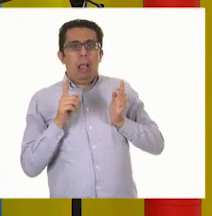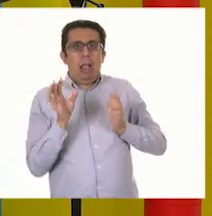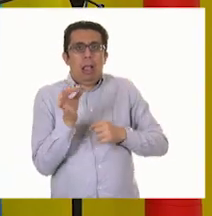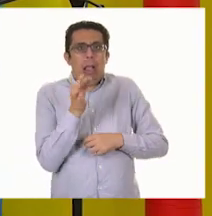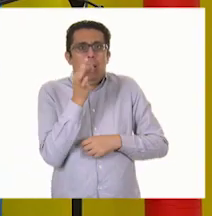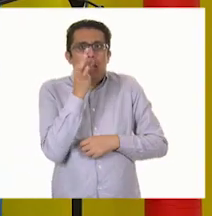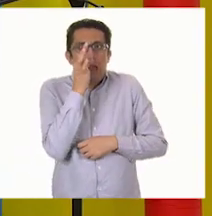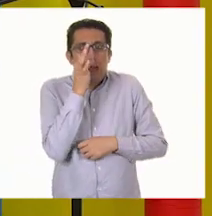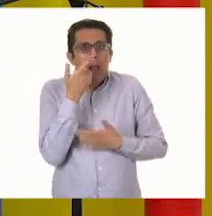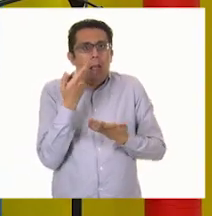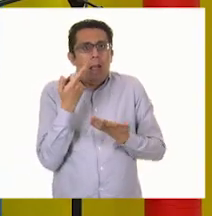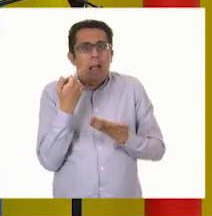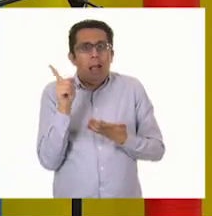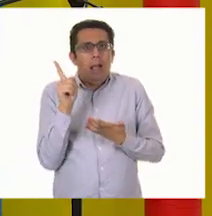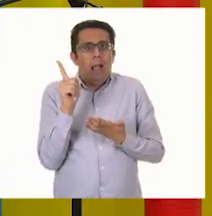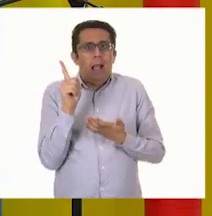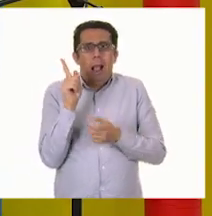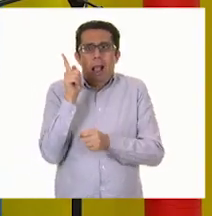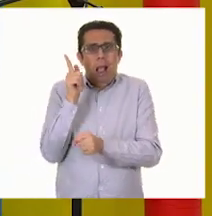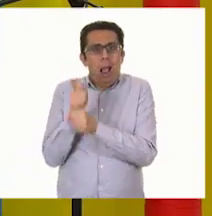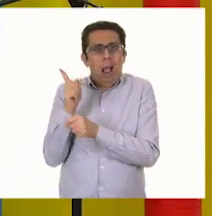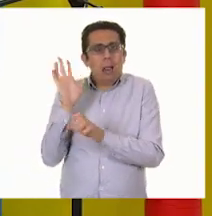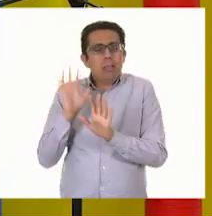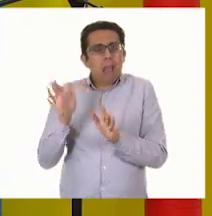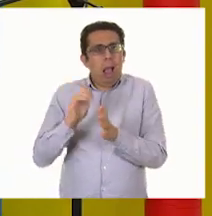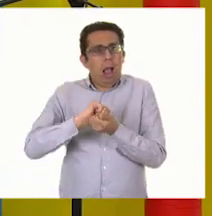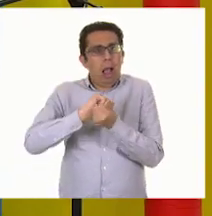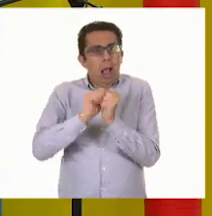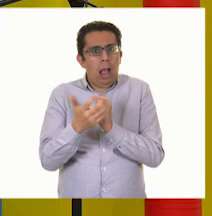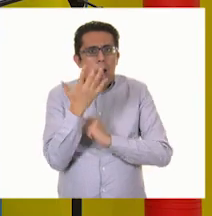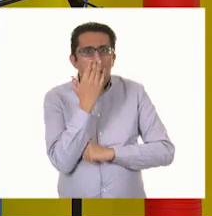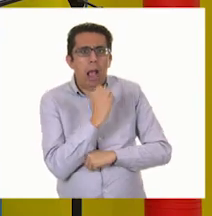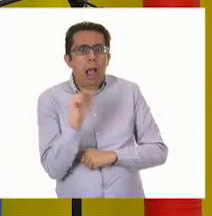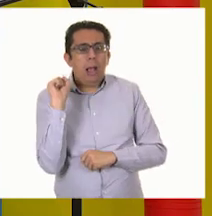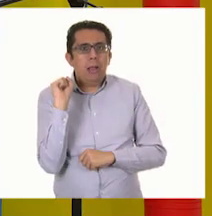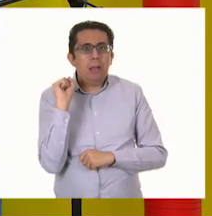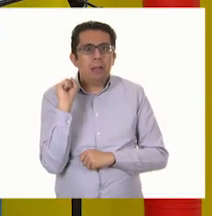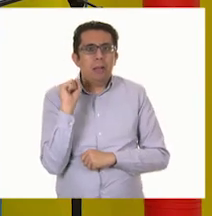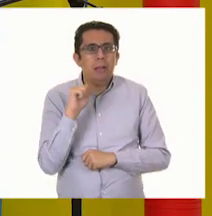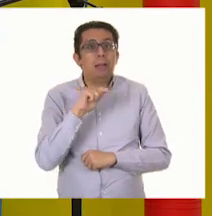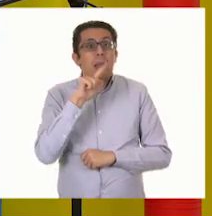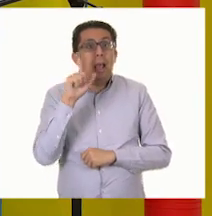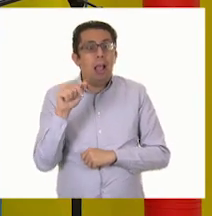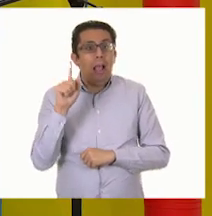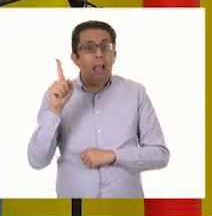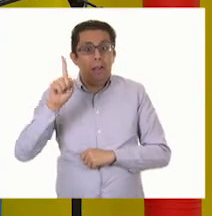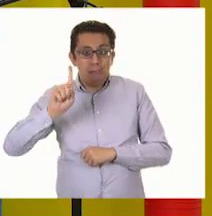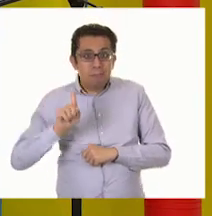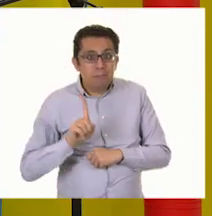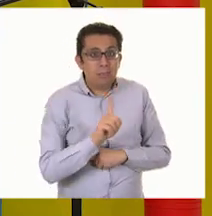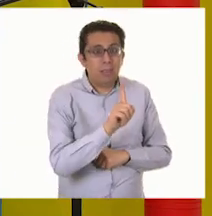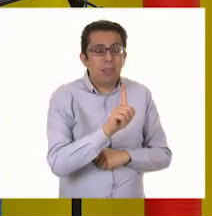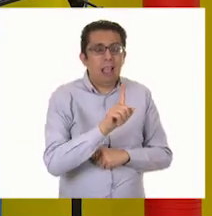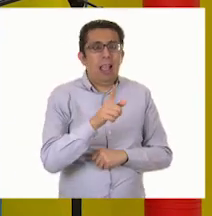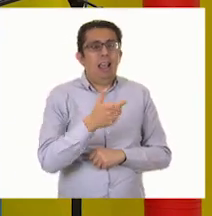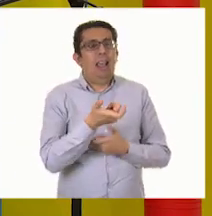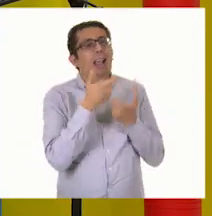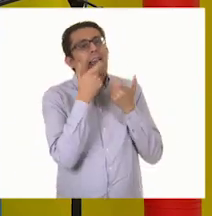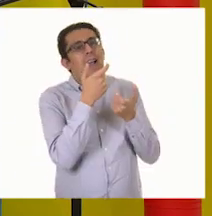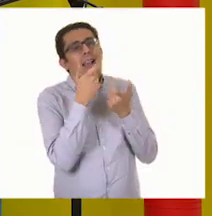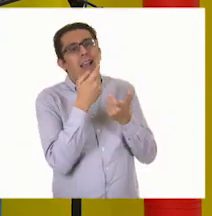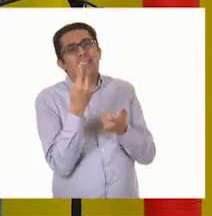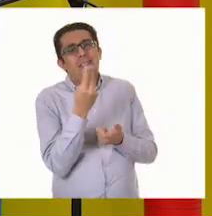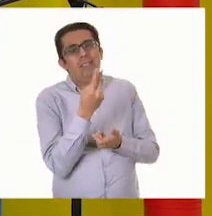que Bach, de un día para el otro, era todo un maestro del laúd. De pronto Bach sale detrás de la cortina y se ríen los